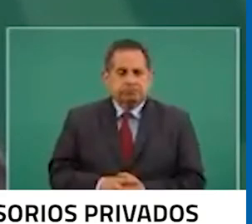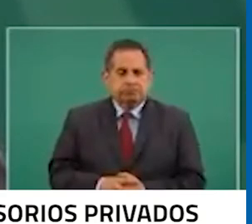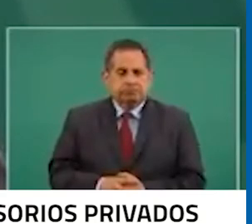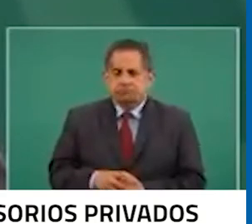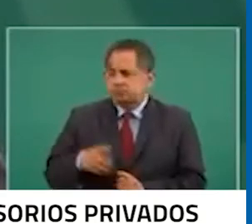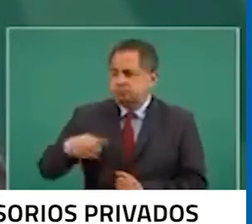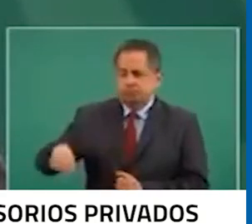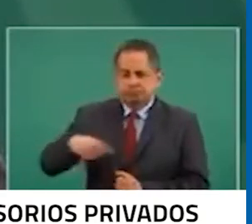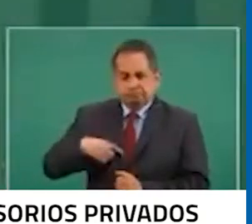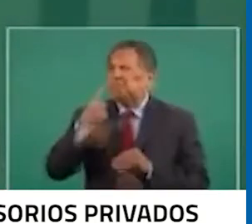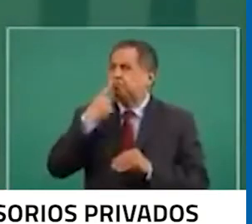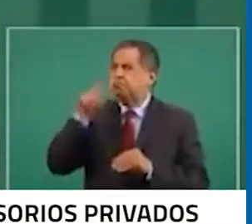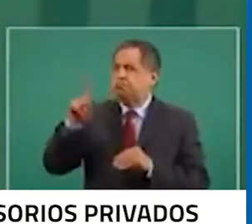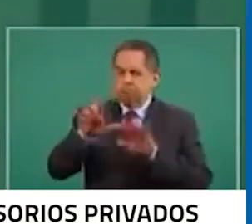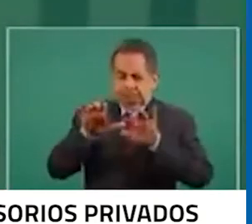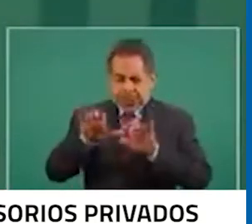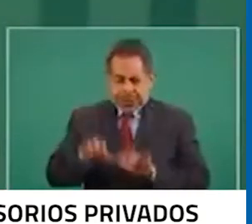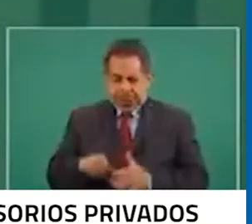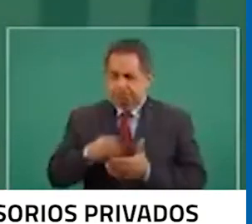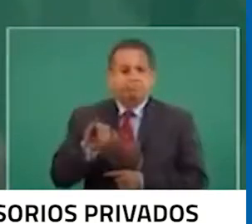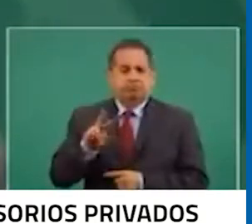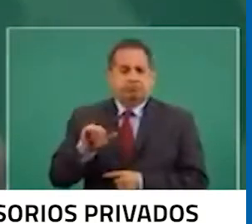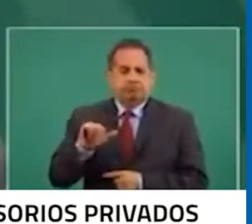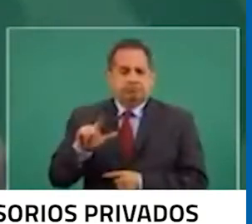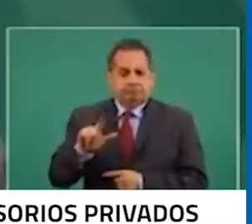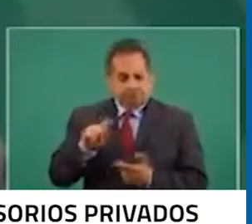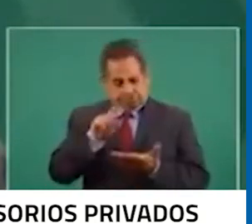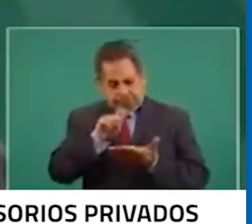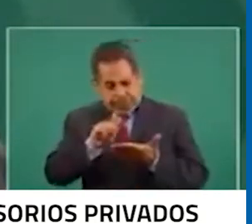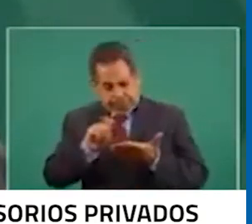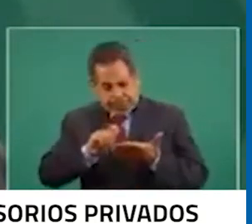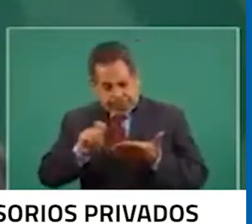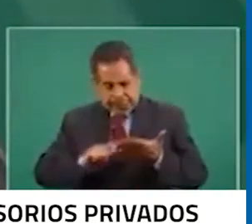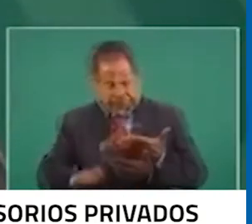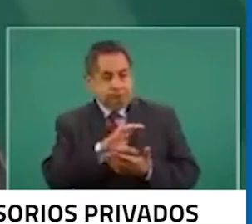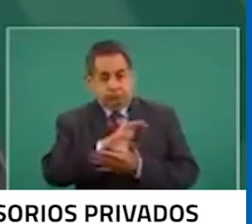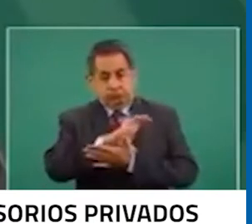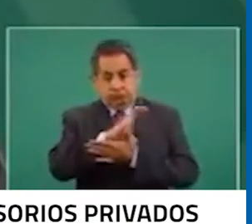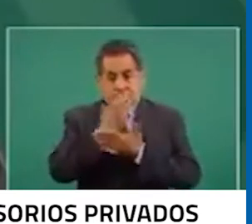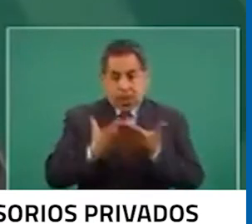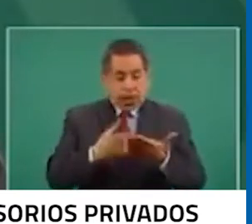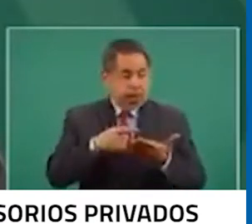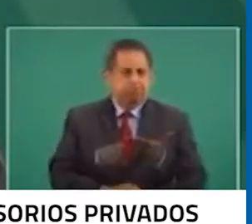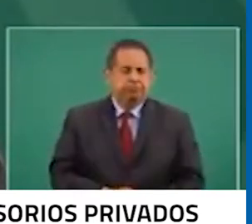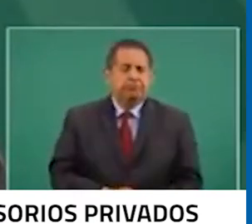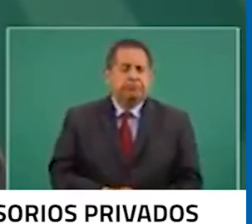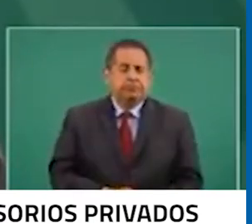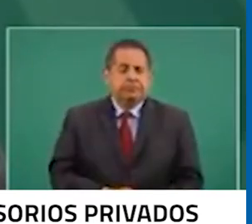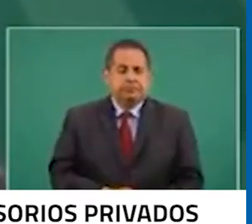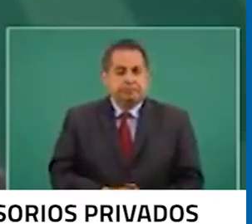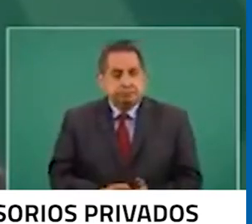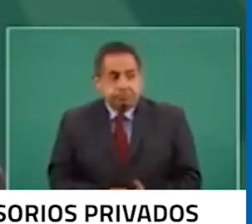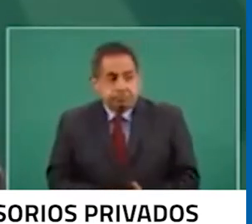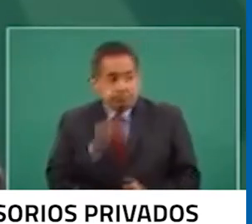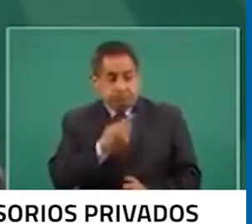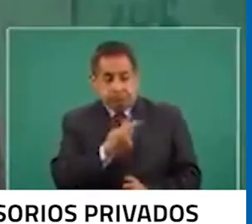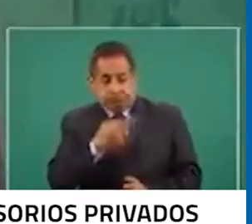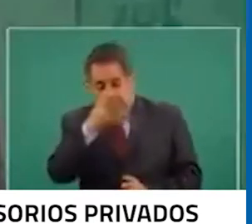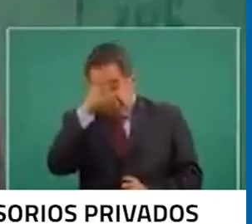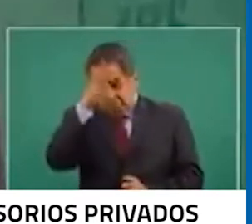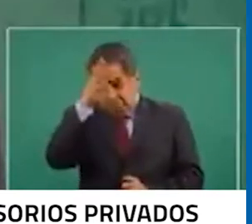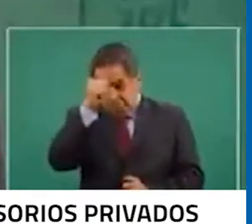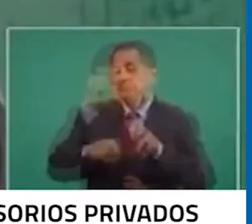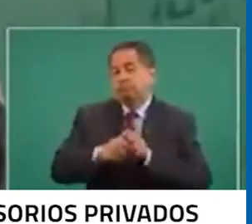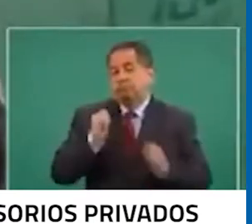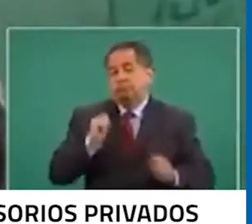una denuncia en lo civil para cancelar los contratos si no se tiene